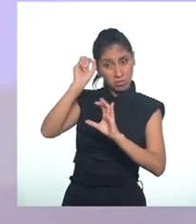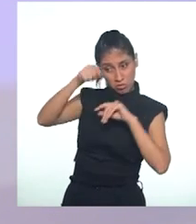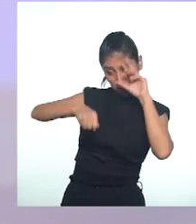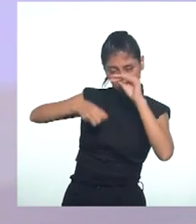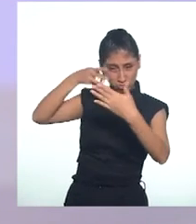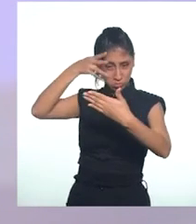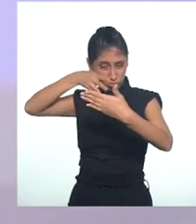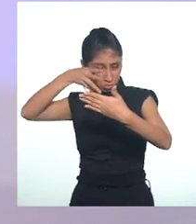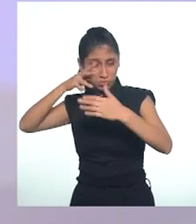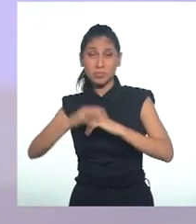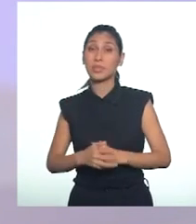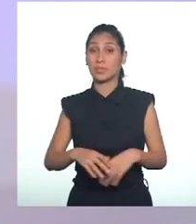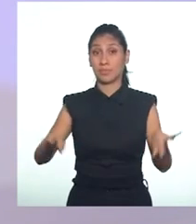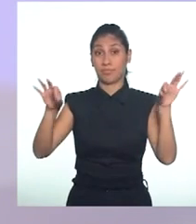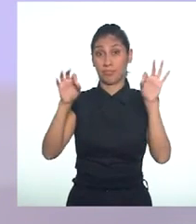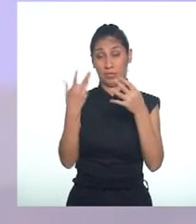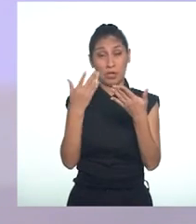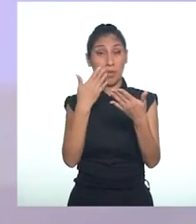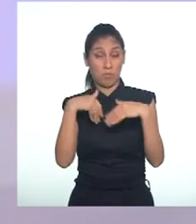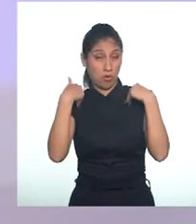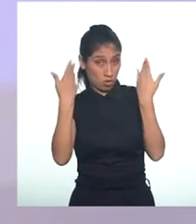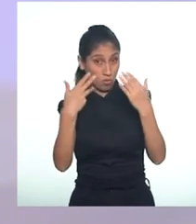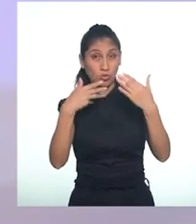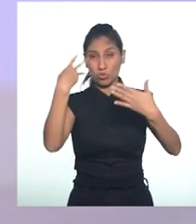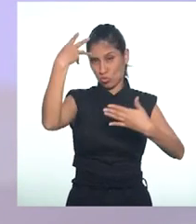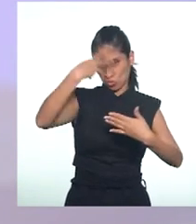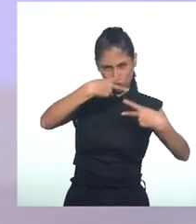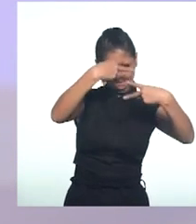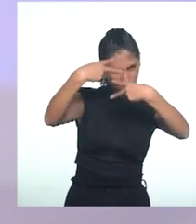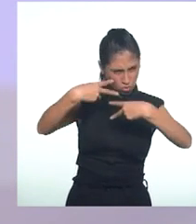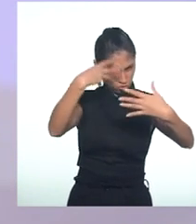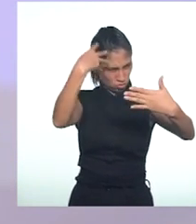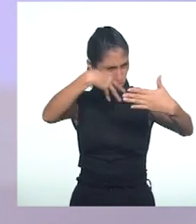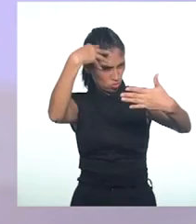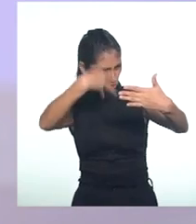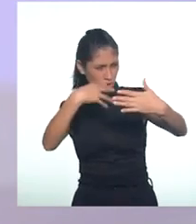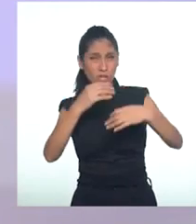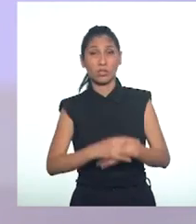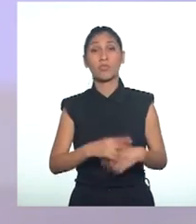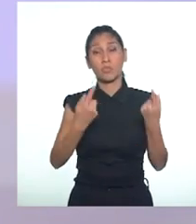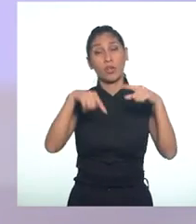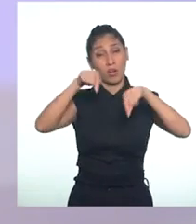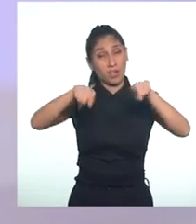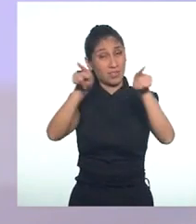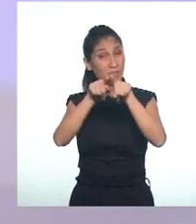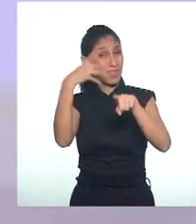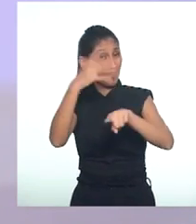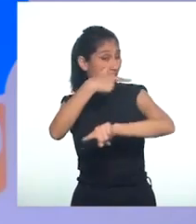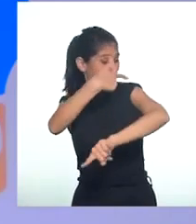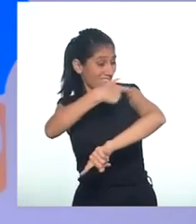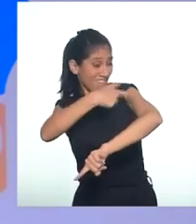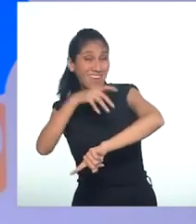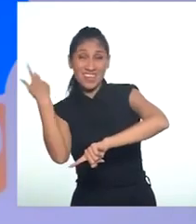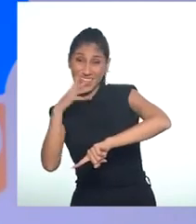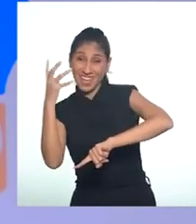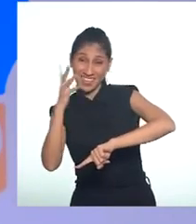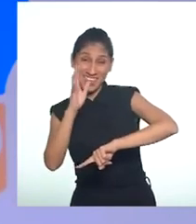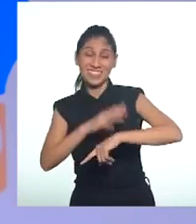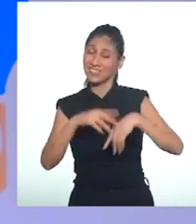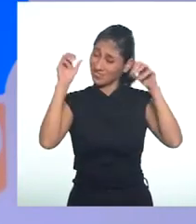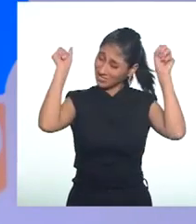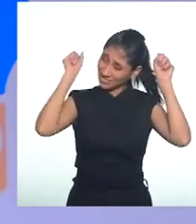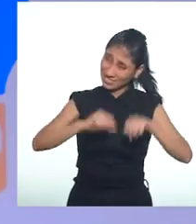y estar vigilantes contra el COVID-19, pero también ahora tenemos vacunas. Así